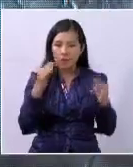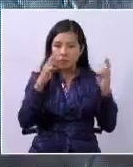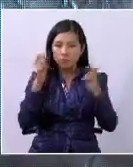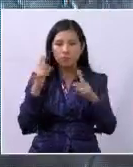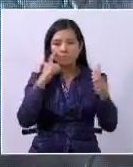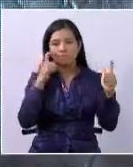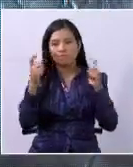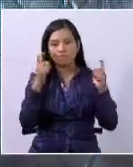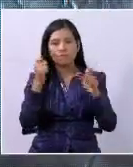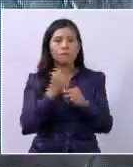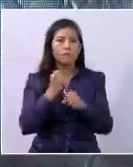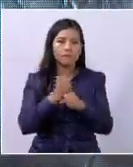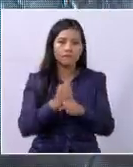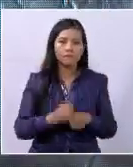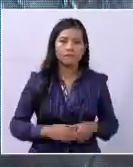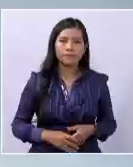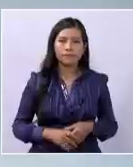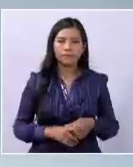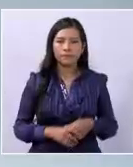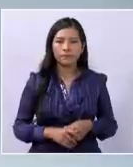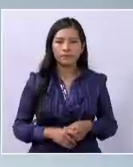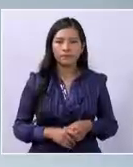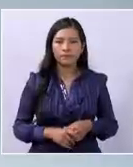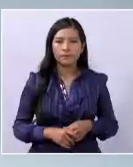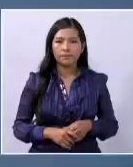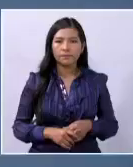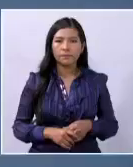en todo el territorio boliviano.